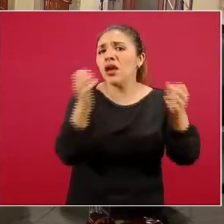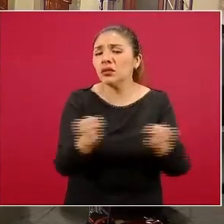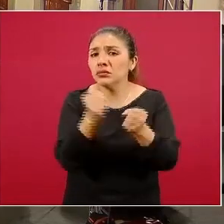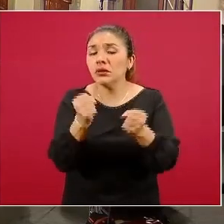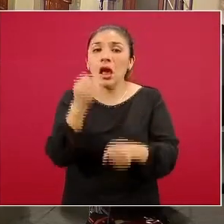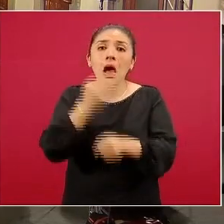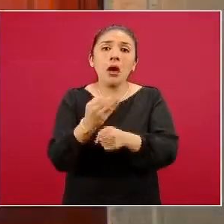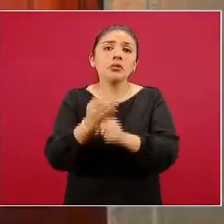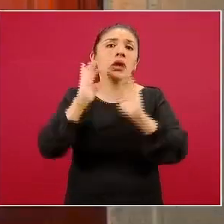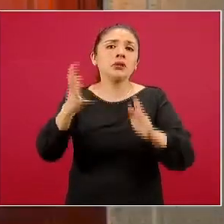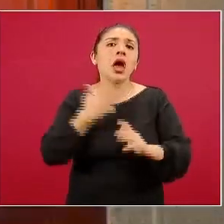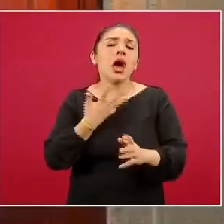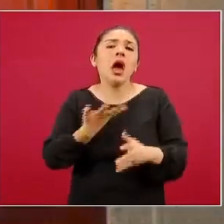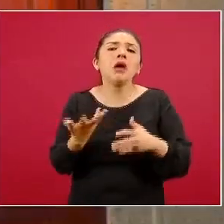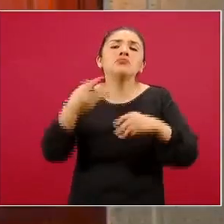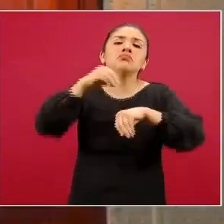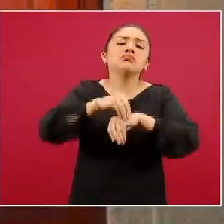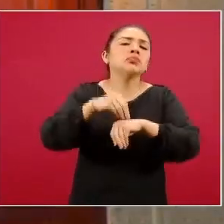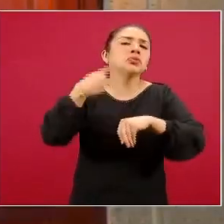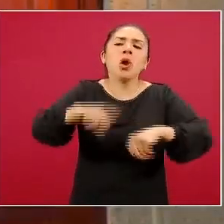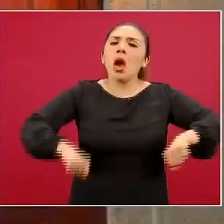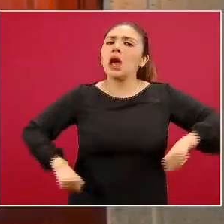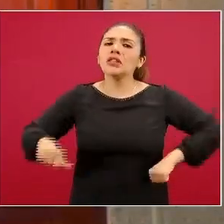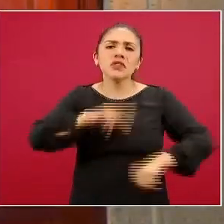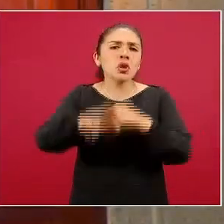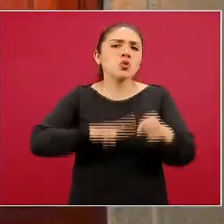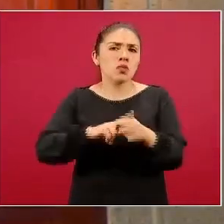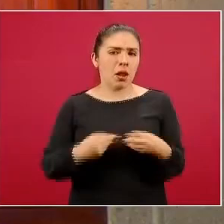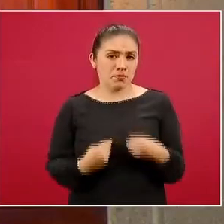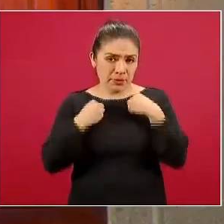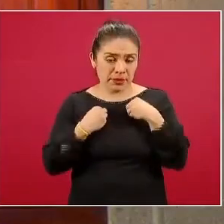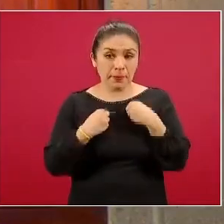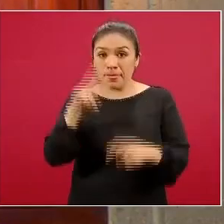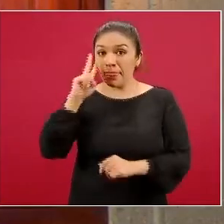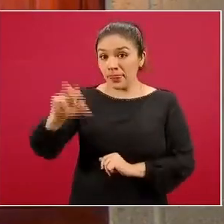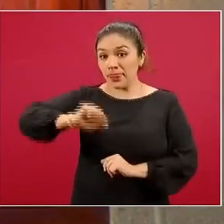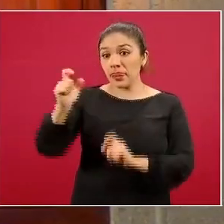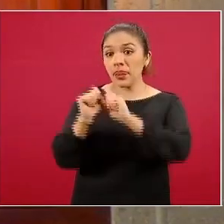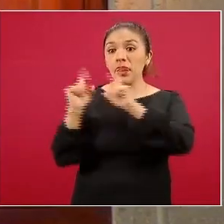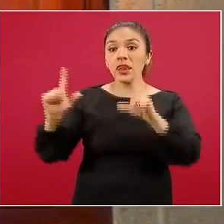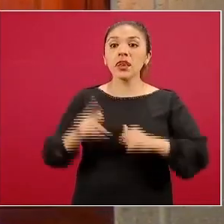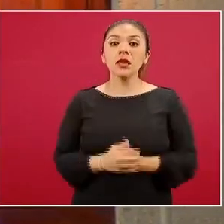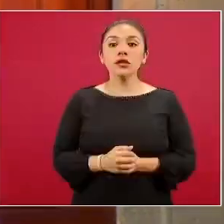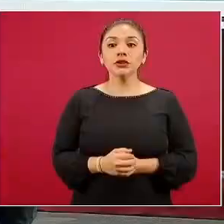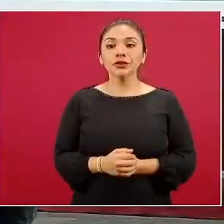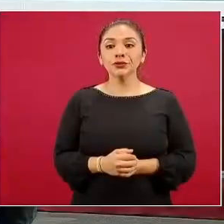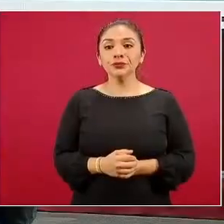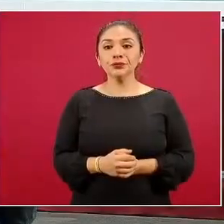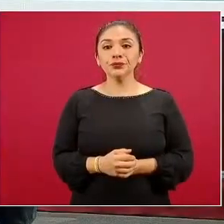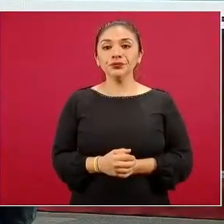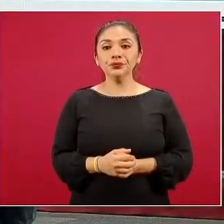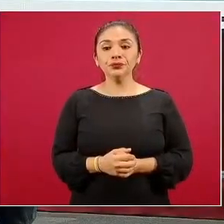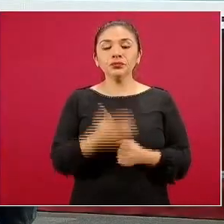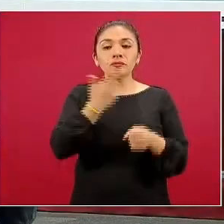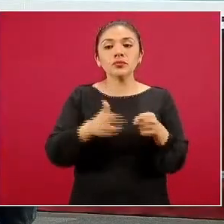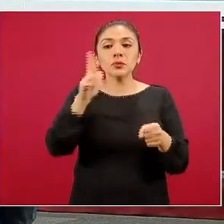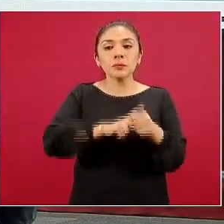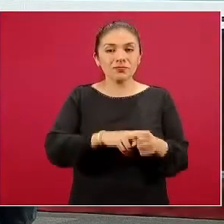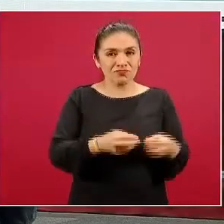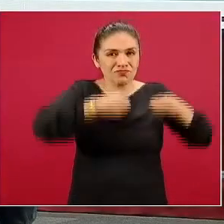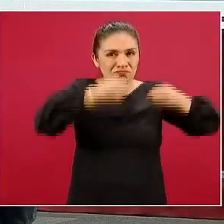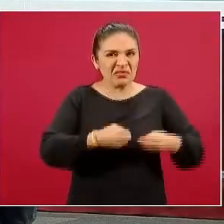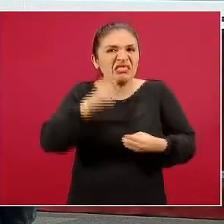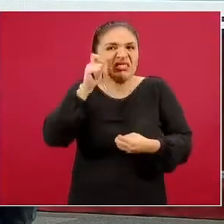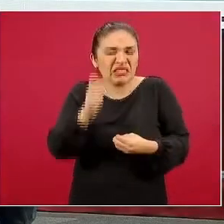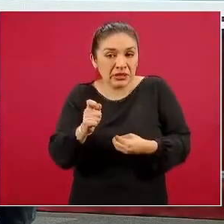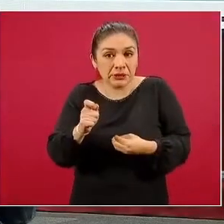pues ya se encuentran integradas a sus actividades. Veamos la siguiente diapositiva, que es precisamente la ocupación